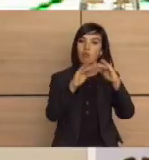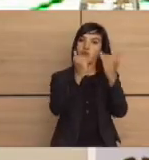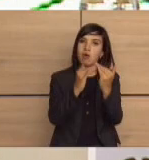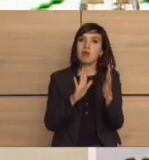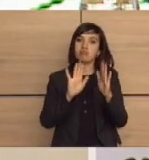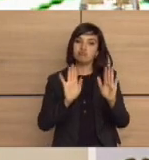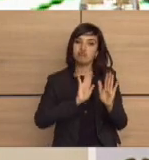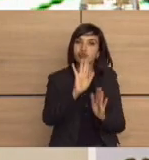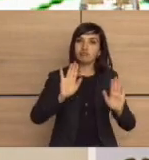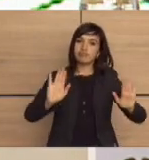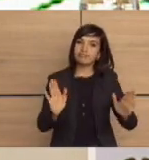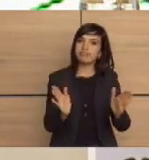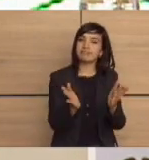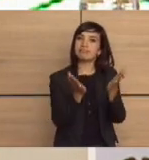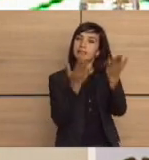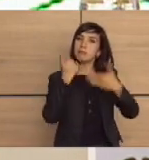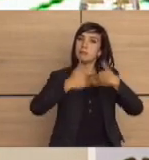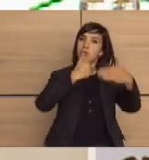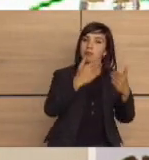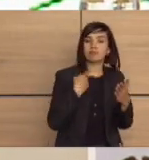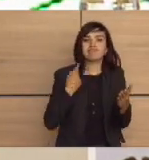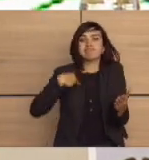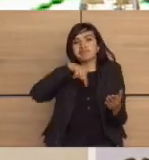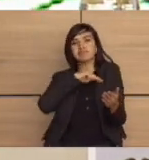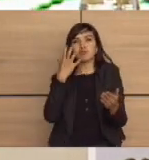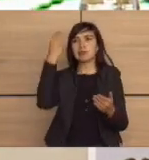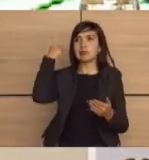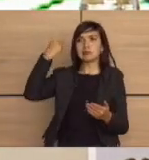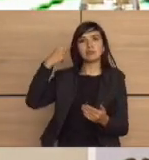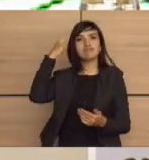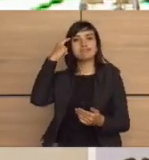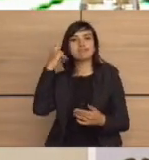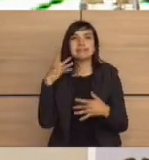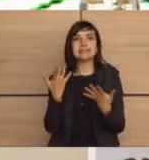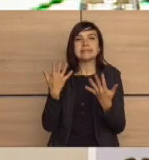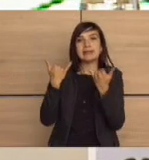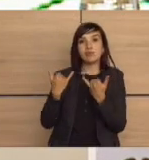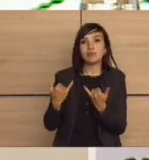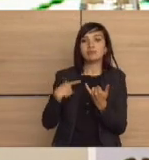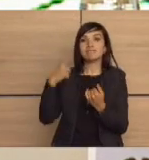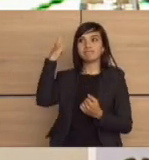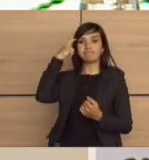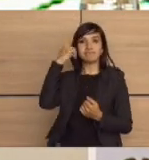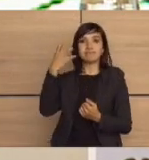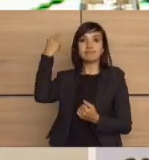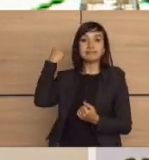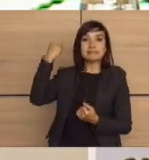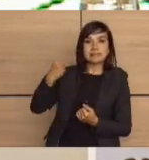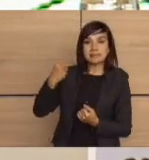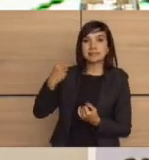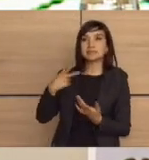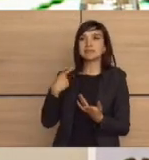nosotros, en el desarrollo del pensamiento histórico, eso que acabo de decir, el pensamiento histórico, resulta